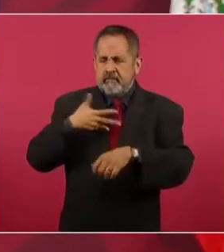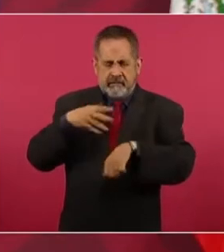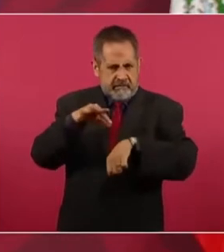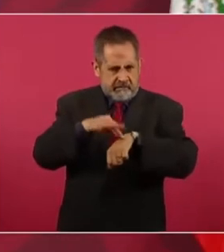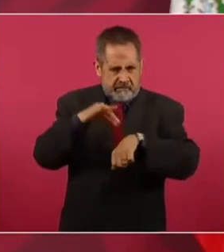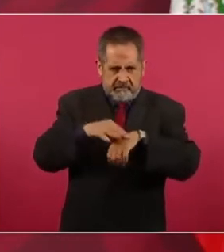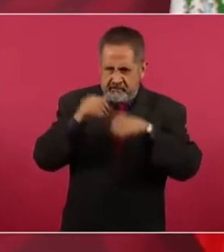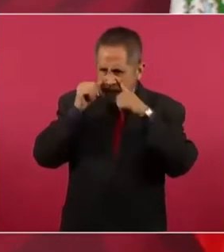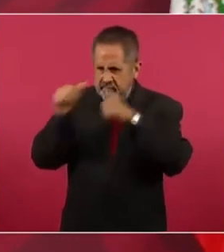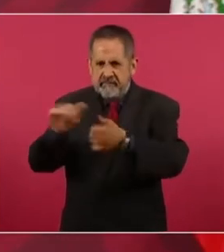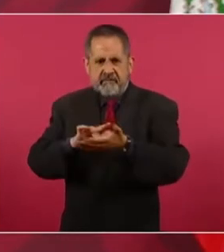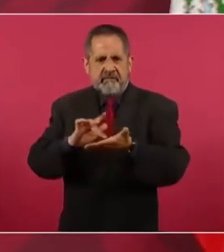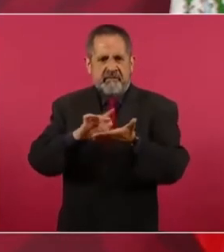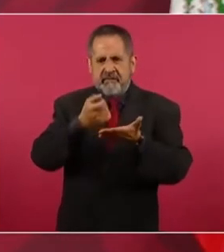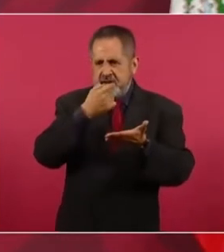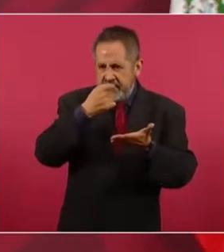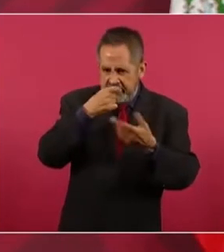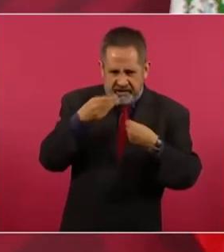médicos y medicina